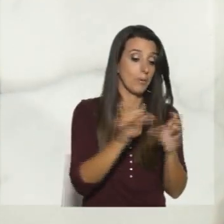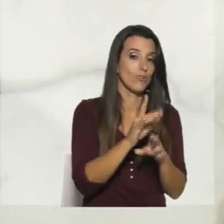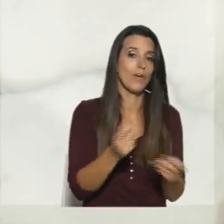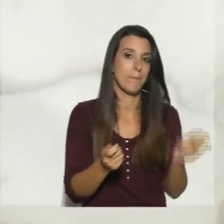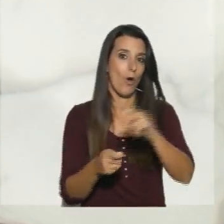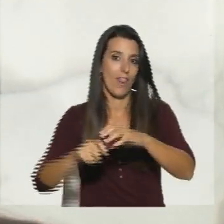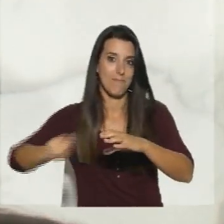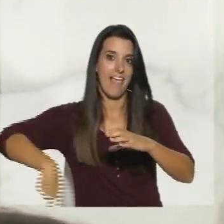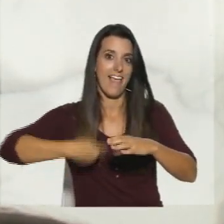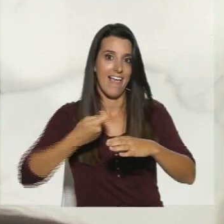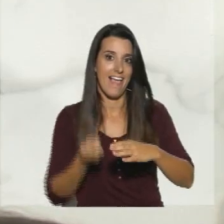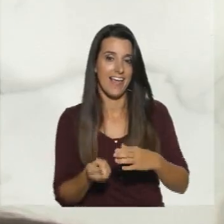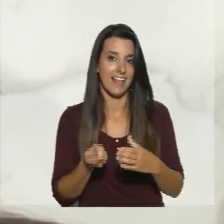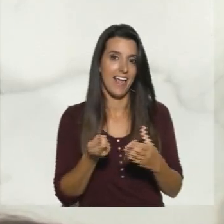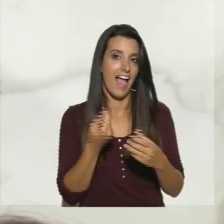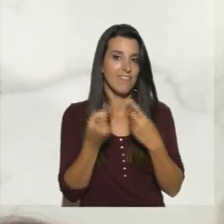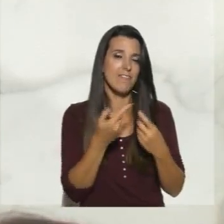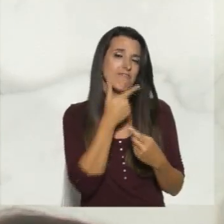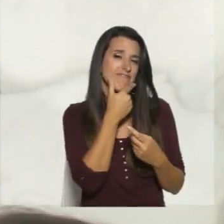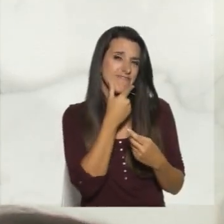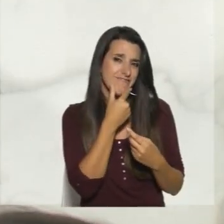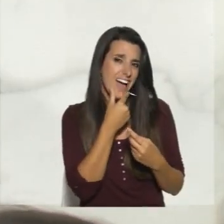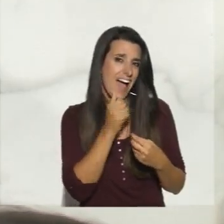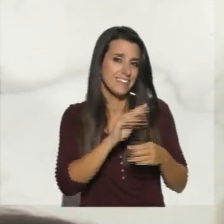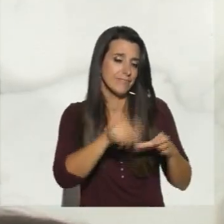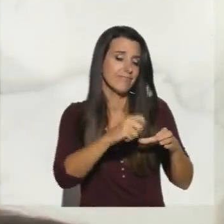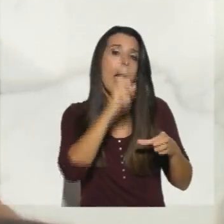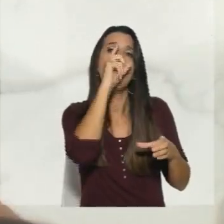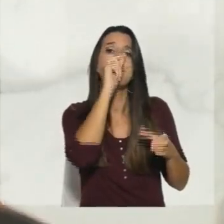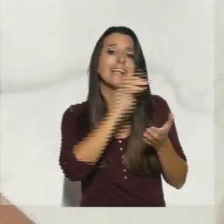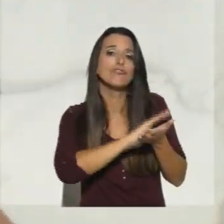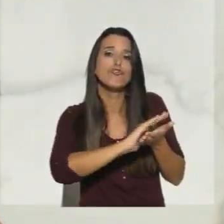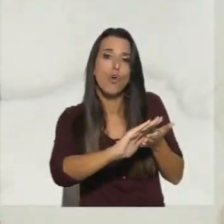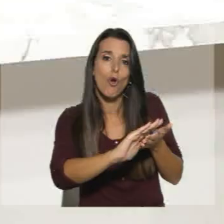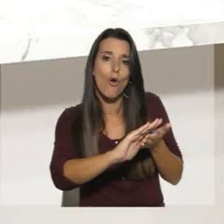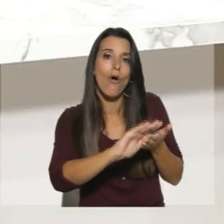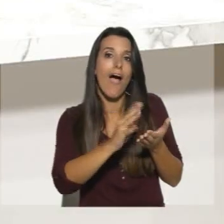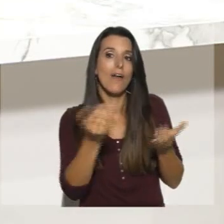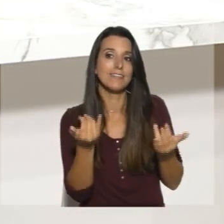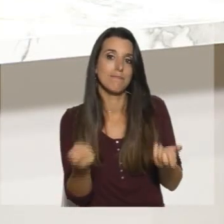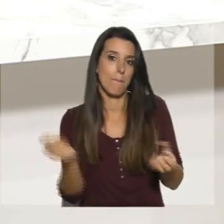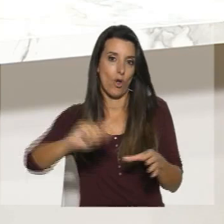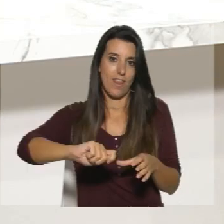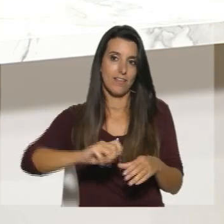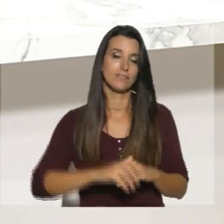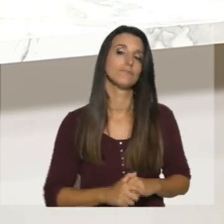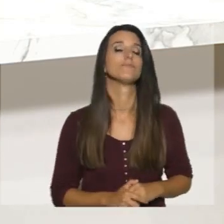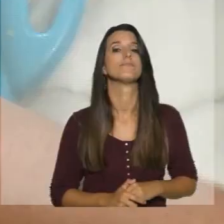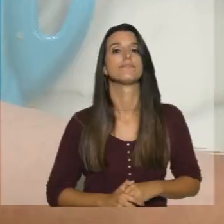cuesta. Entonces, cuando tenés incorporado el ligue, lo metemos por acá, cambiamos y va para